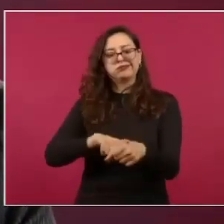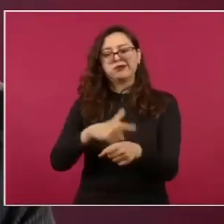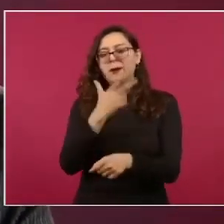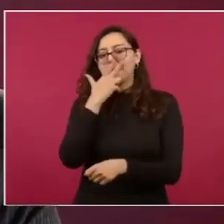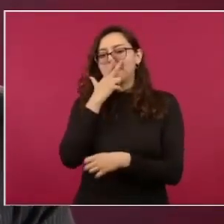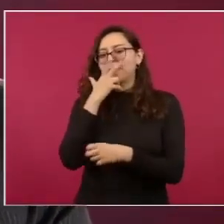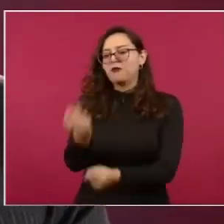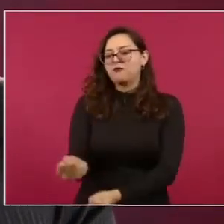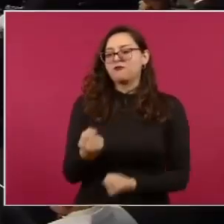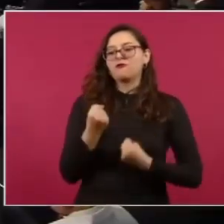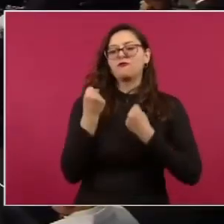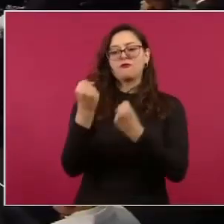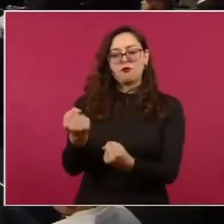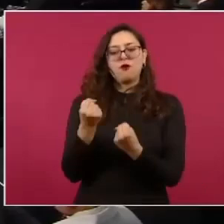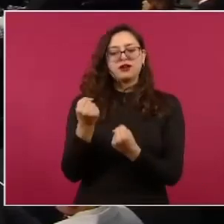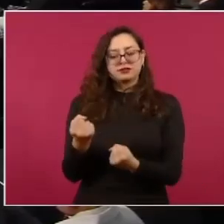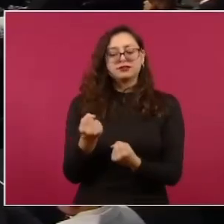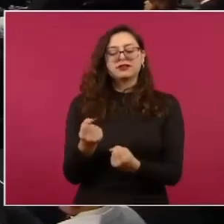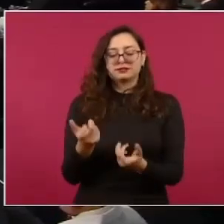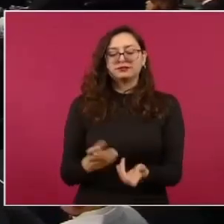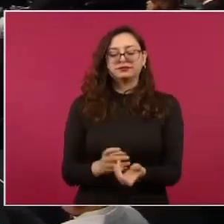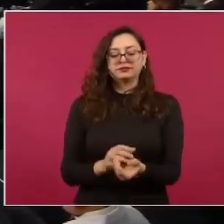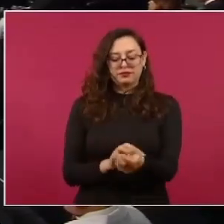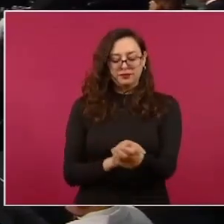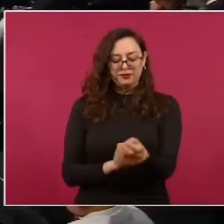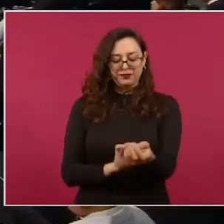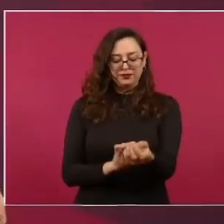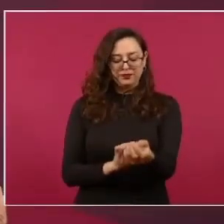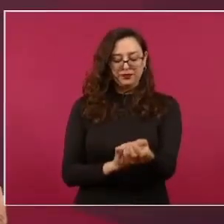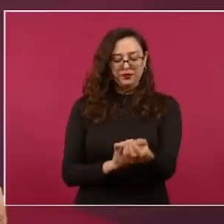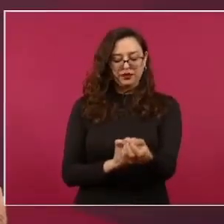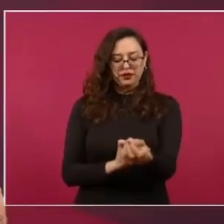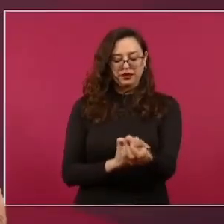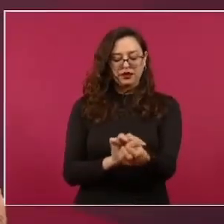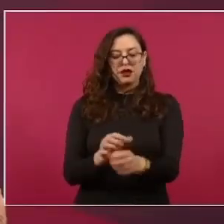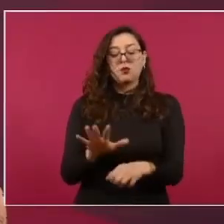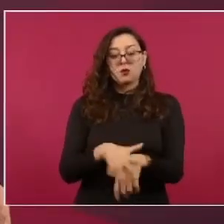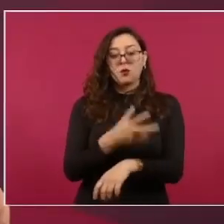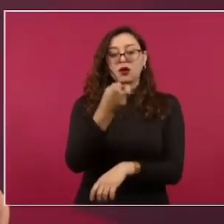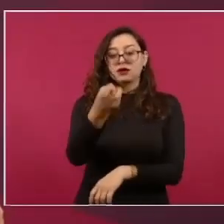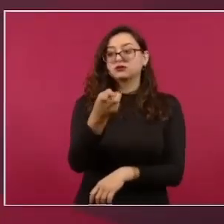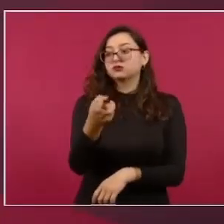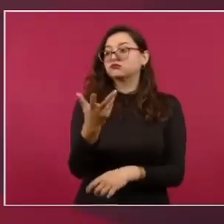México es uno de los países del mundo con más